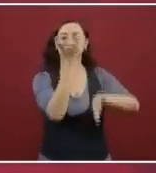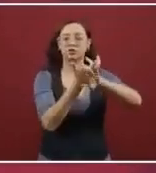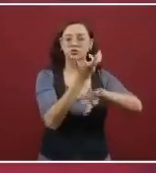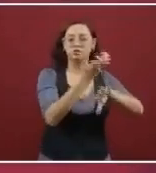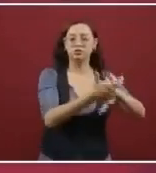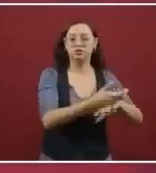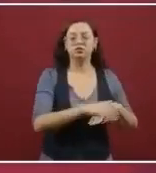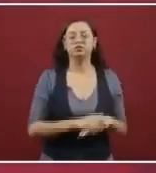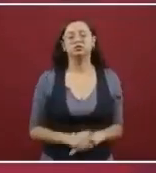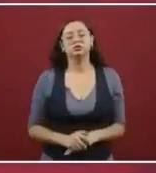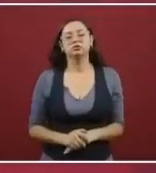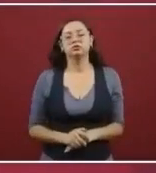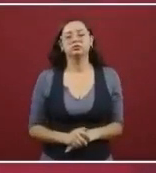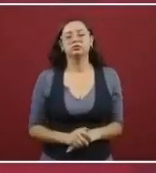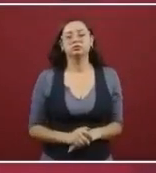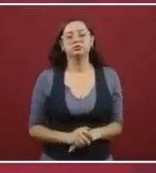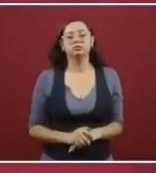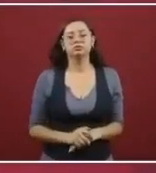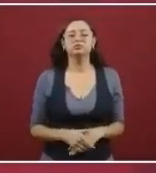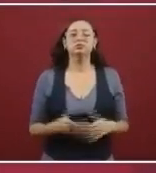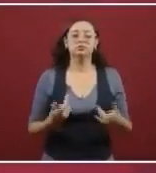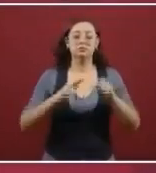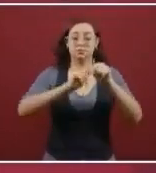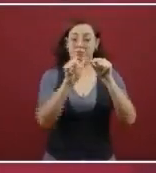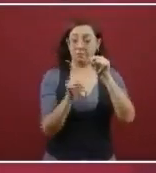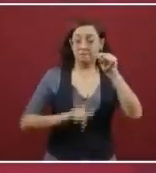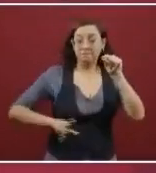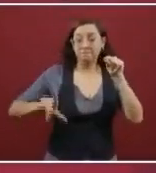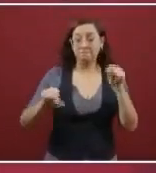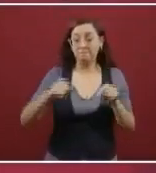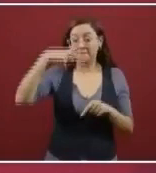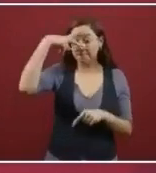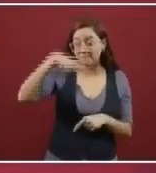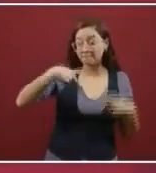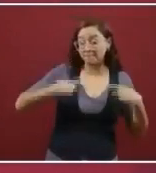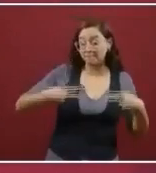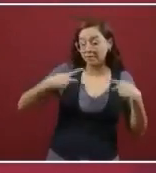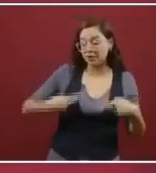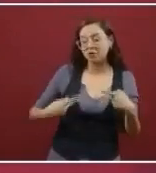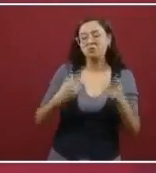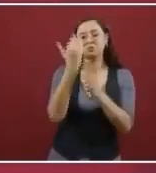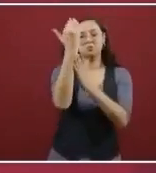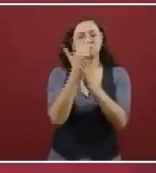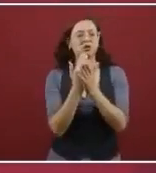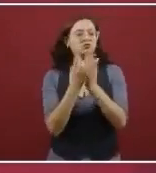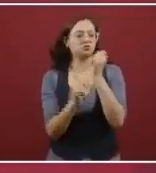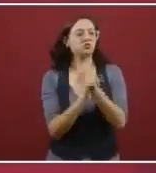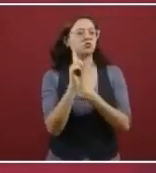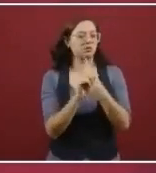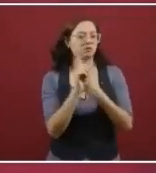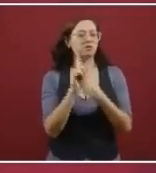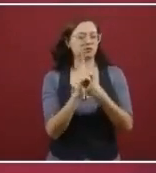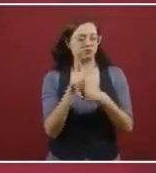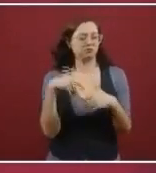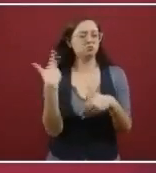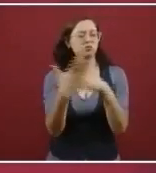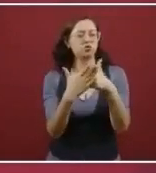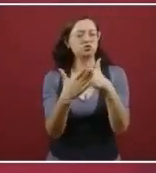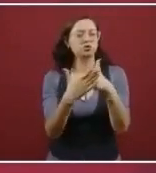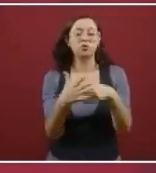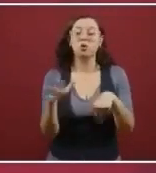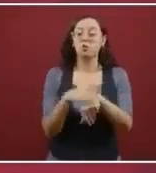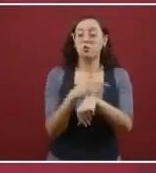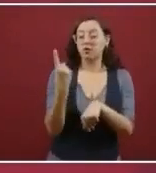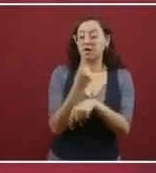Nosotros cada vez vamos a tener menos problemas porque la gente no va